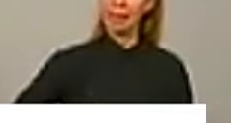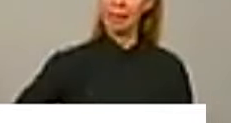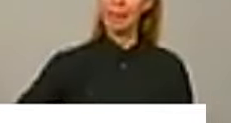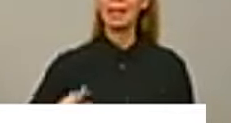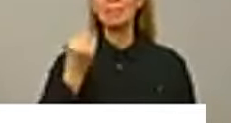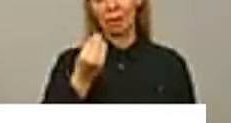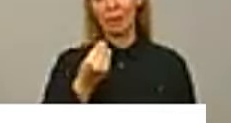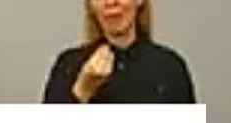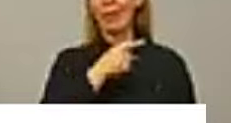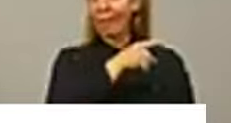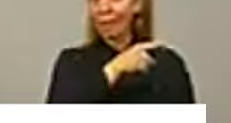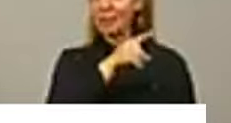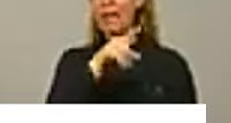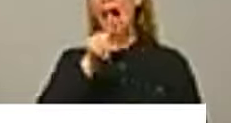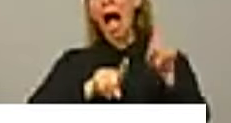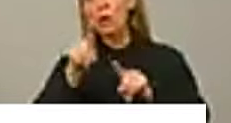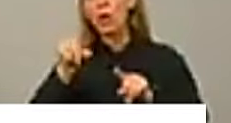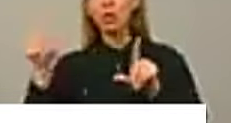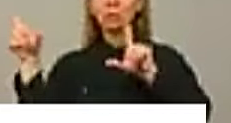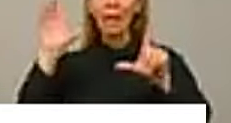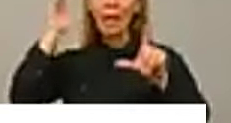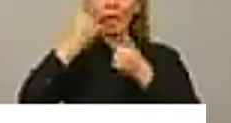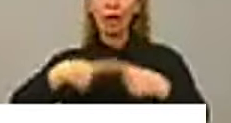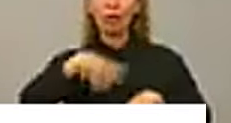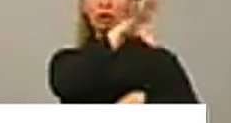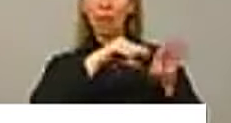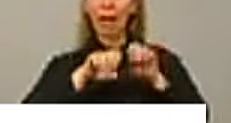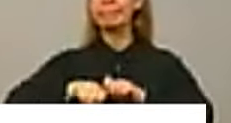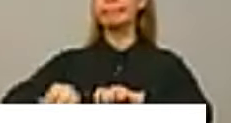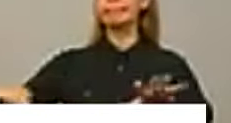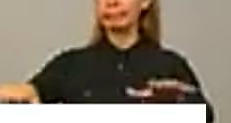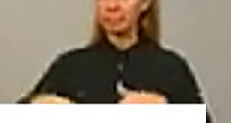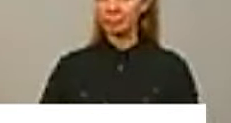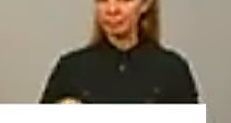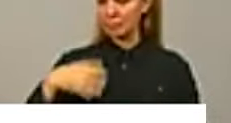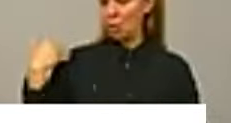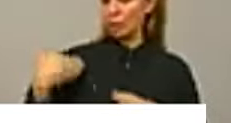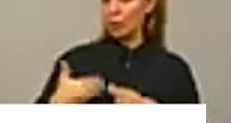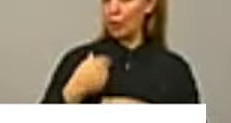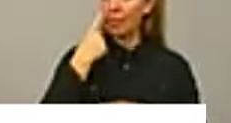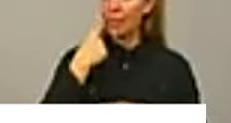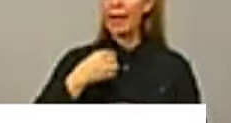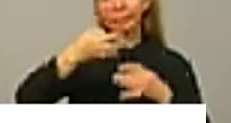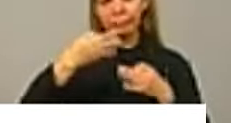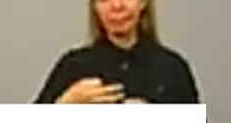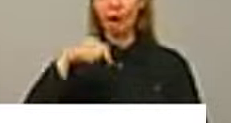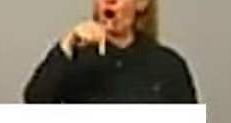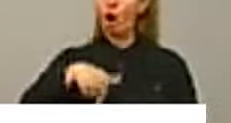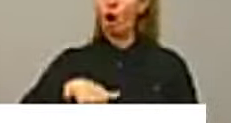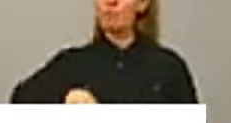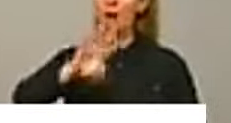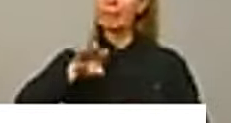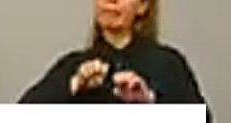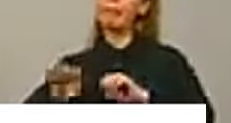repetidas por la prensa durante estos últimos días y el día particularmente de hoy, después